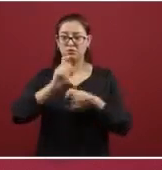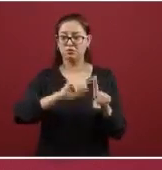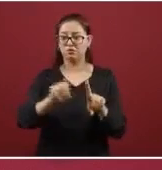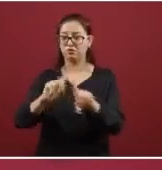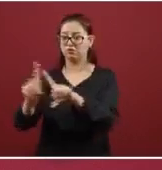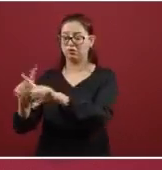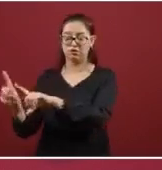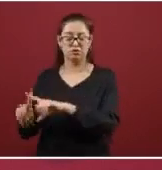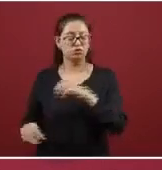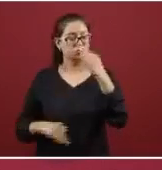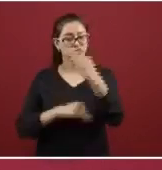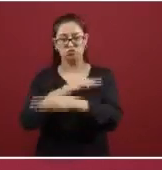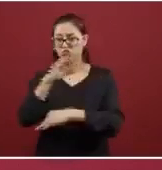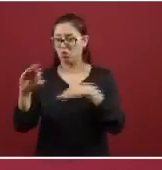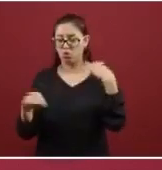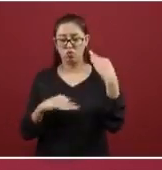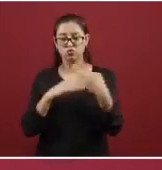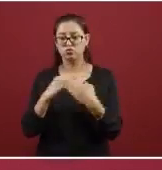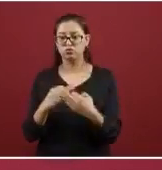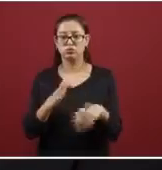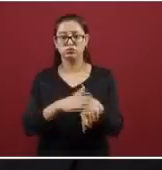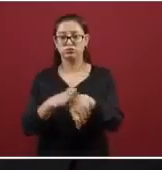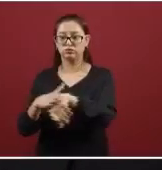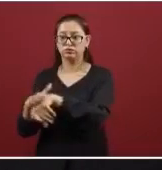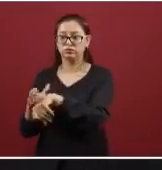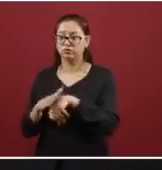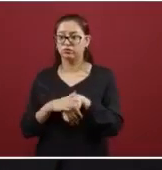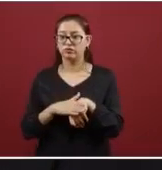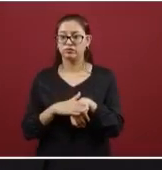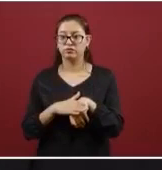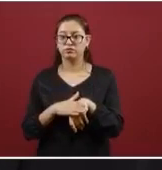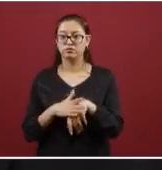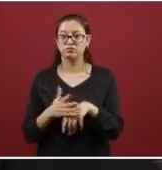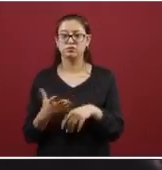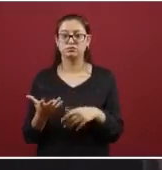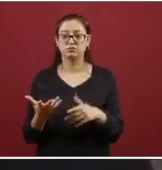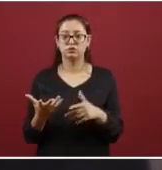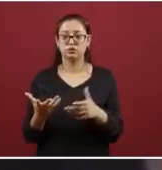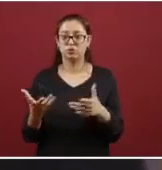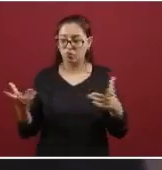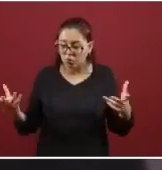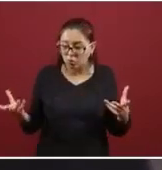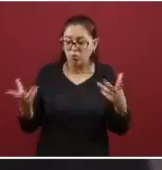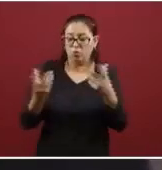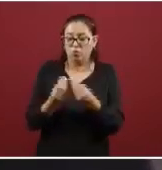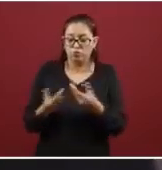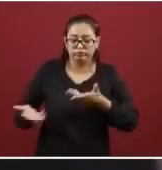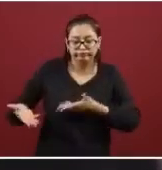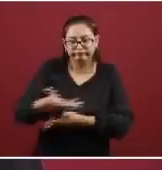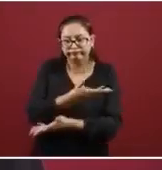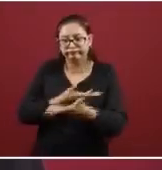más plural que se pueda, para que podamos convivir